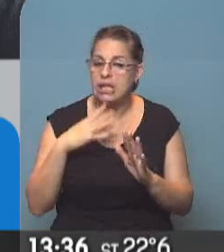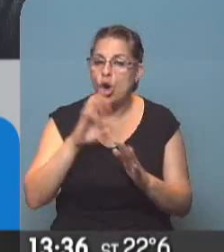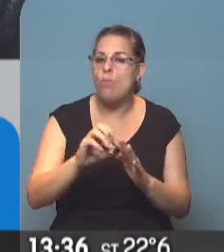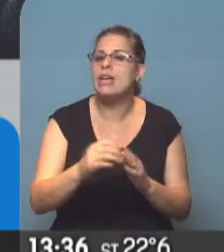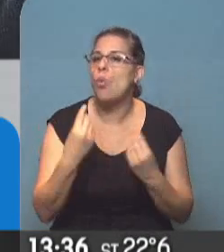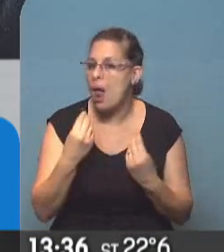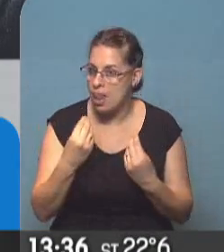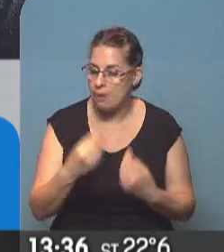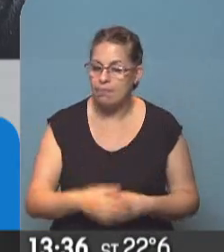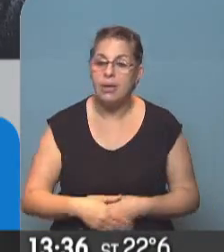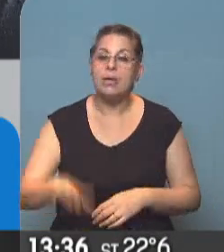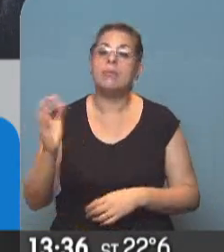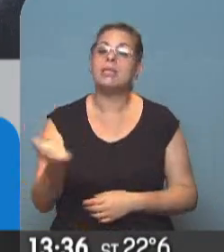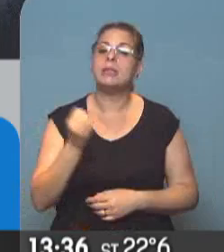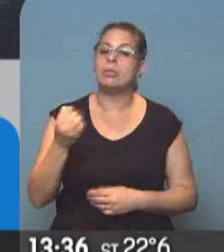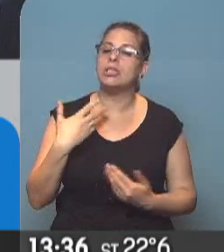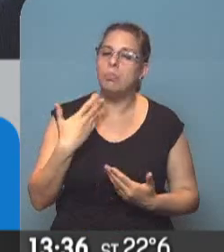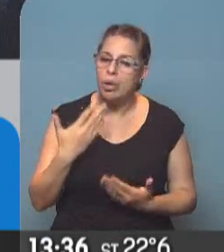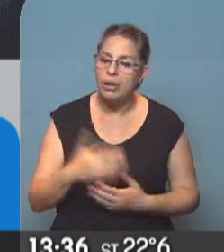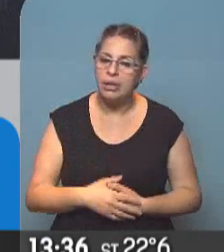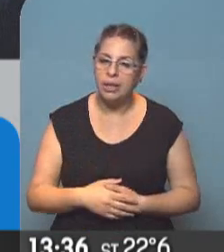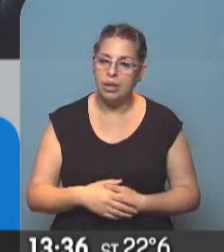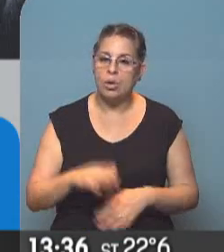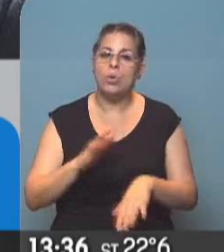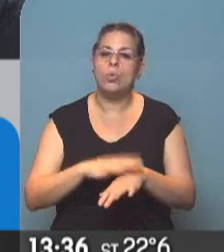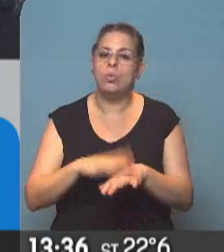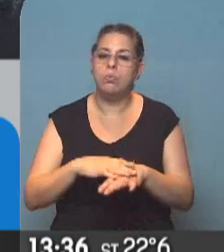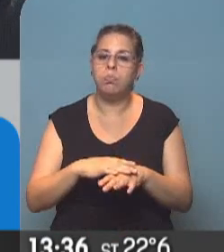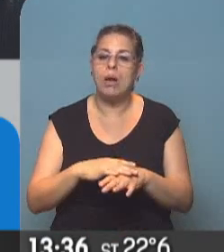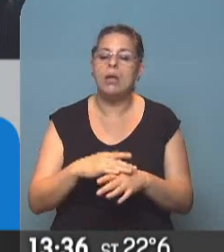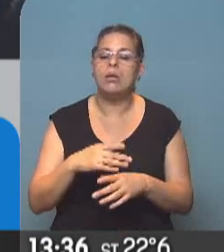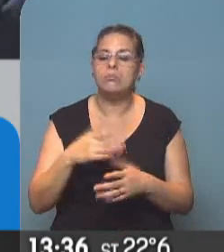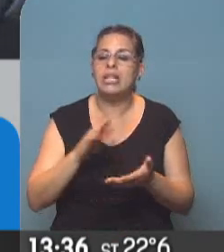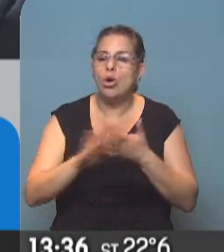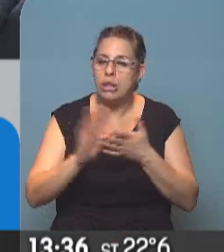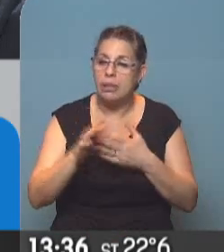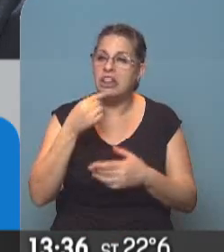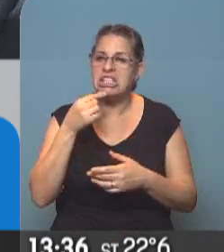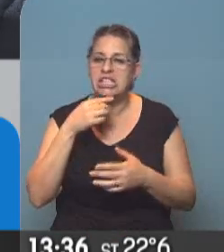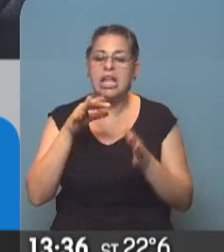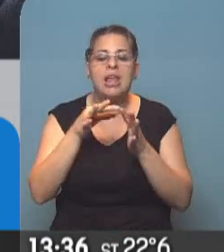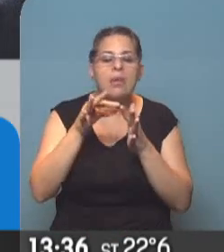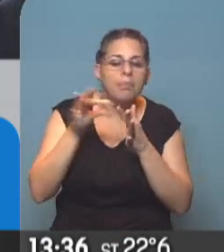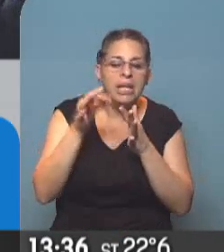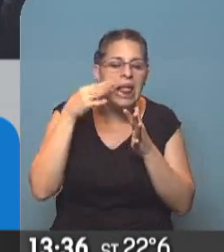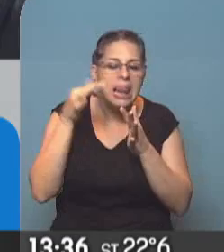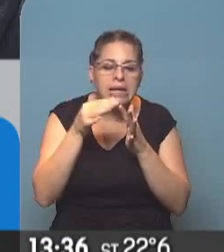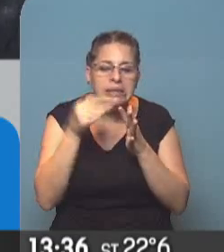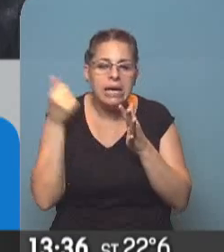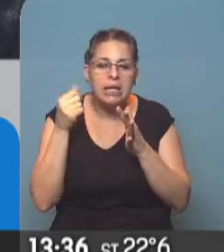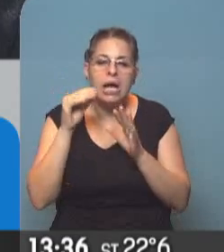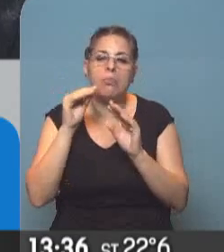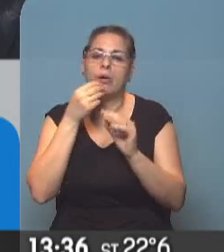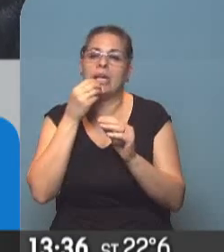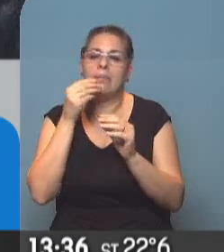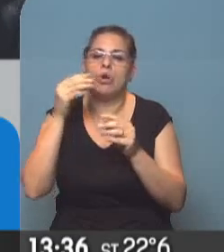más importante es que se pueda reconstruir con la necrodactiloscopía, que significa sacar parte de la epidermis, reconstruirla con